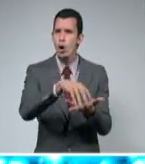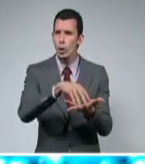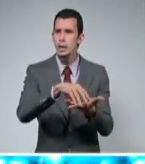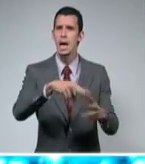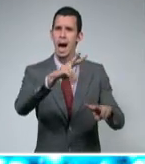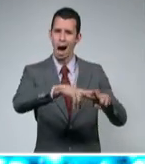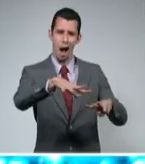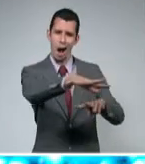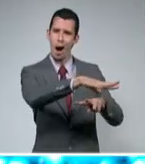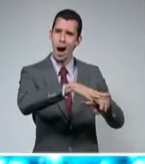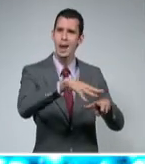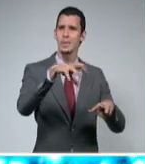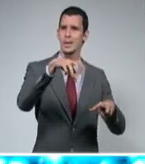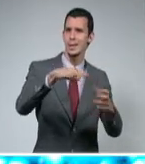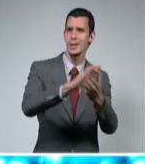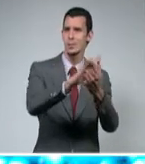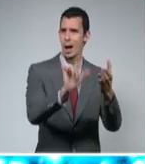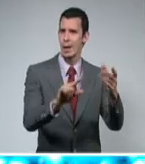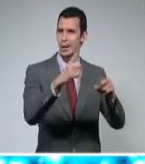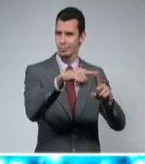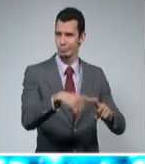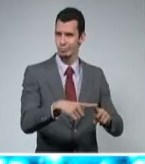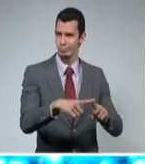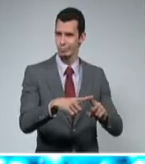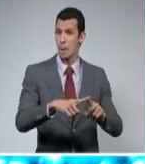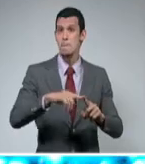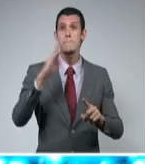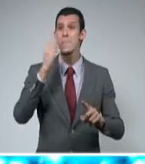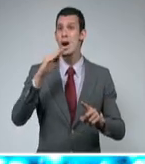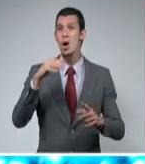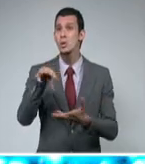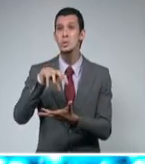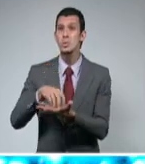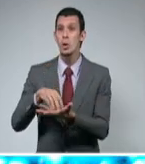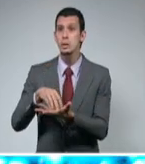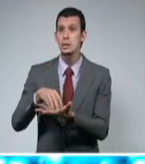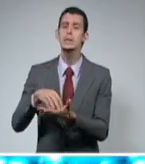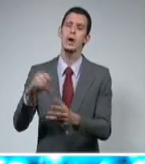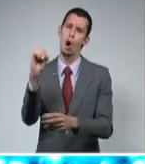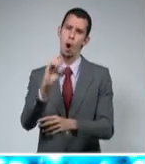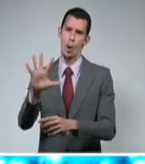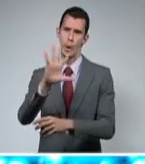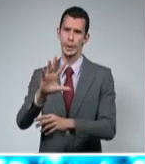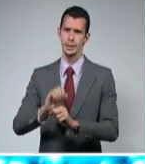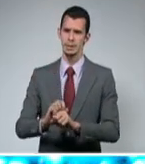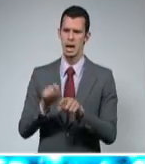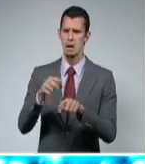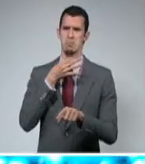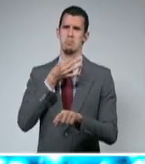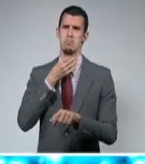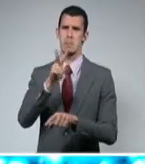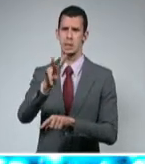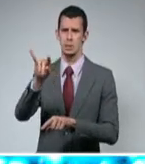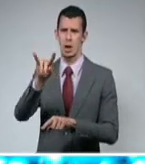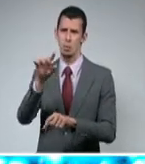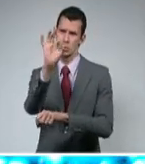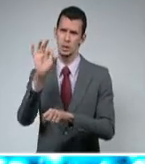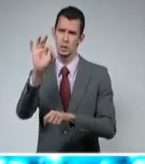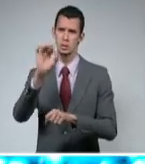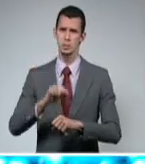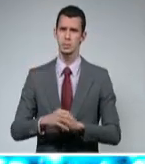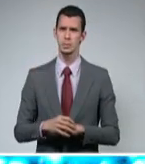vez que el menor se registró en la región oriental con un pobre 29%. Predominaron los municipios con acumulados